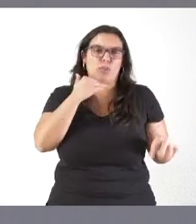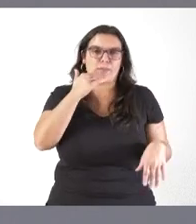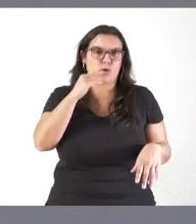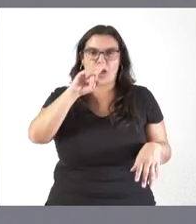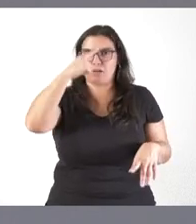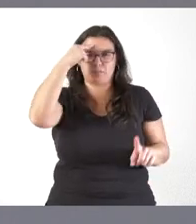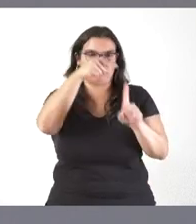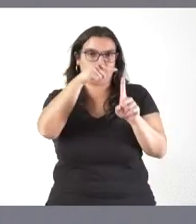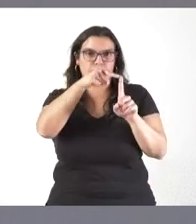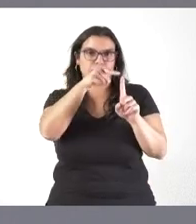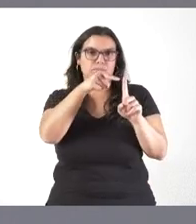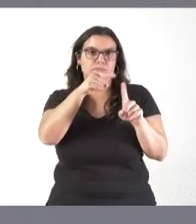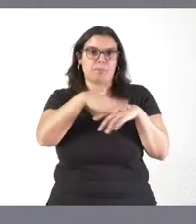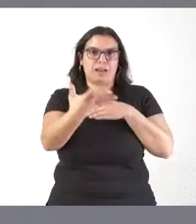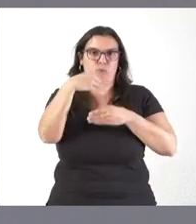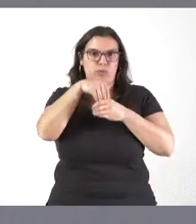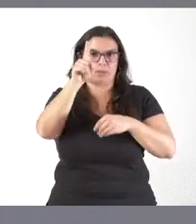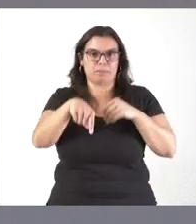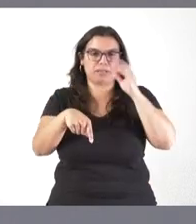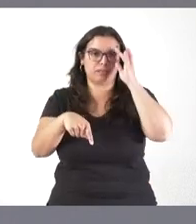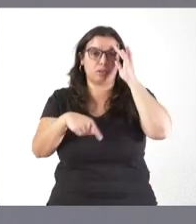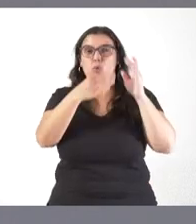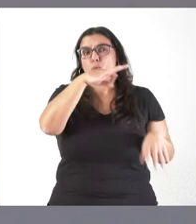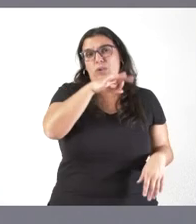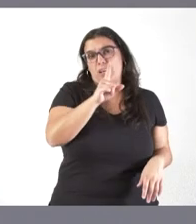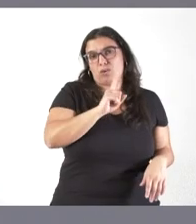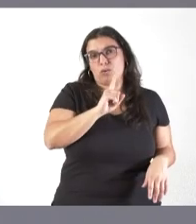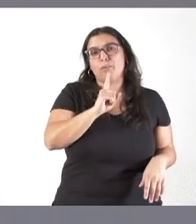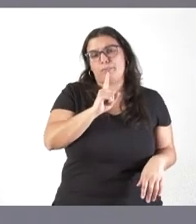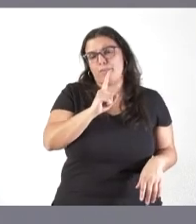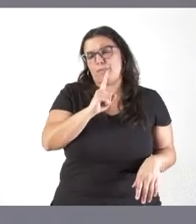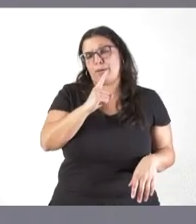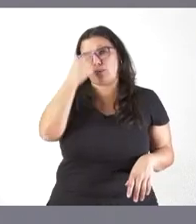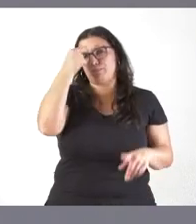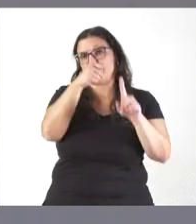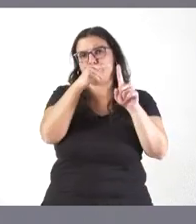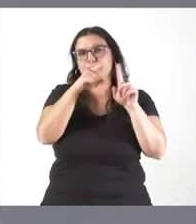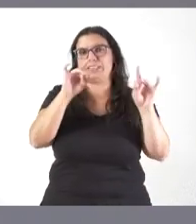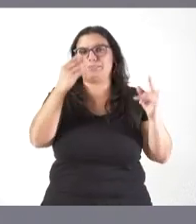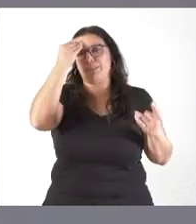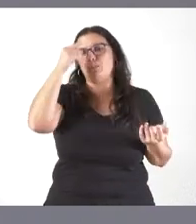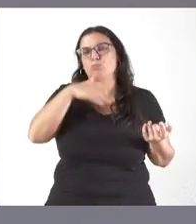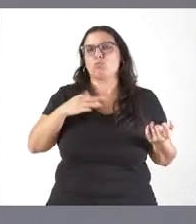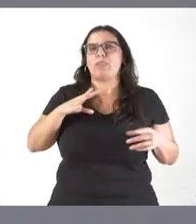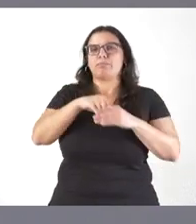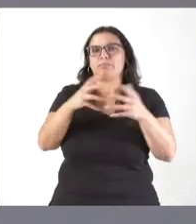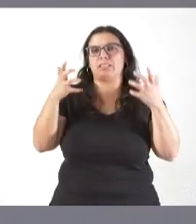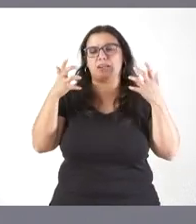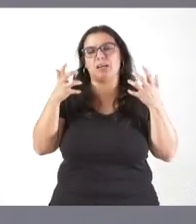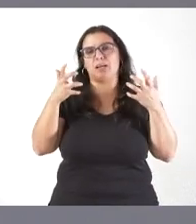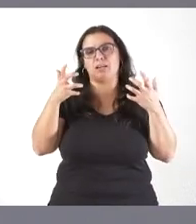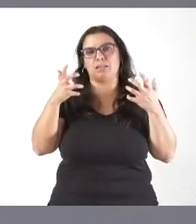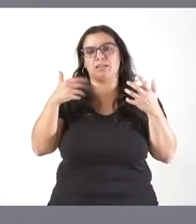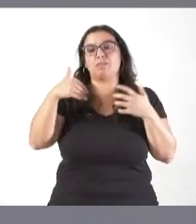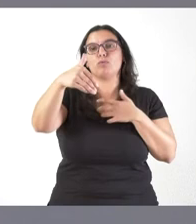es un claro ejemplo de esa cuestión no es la única pero sí que lógicamente creemos que podría ser beneficiario de